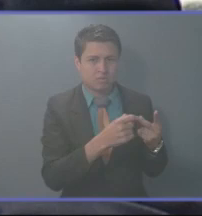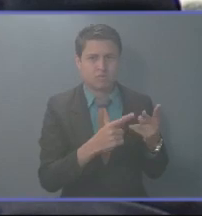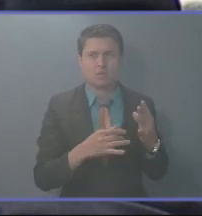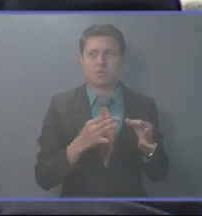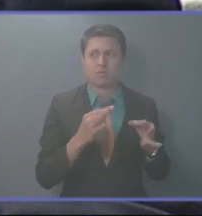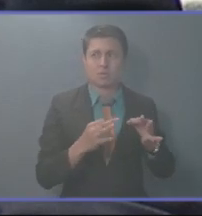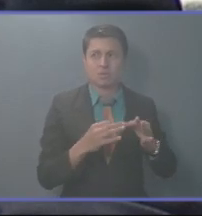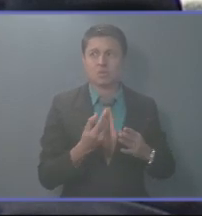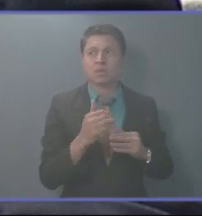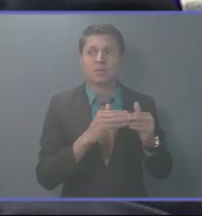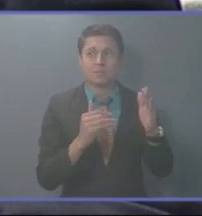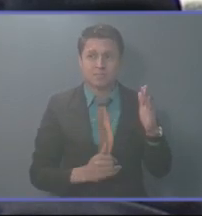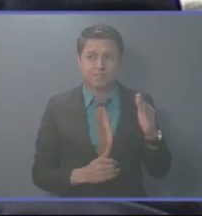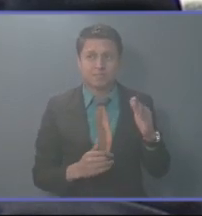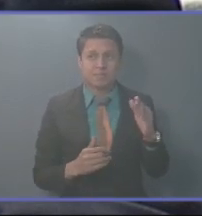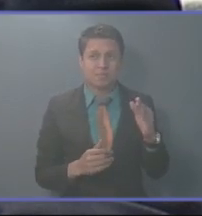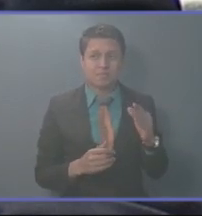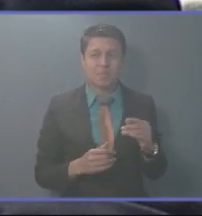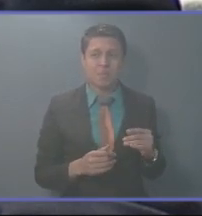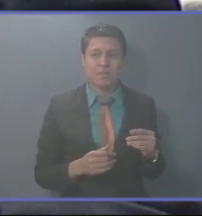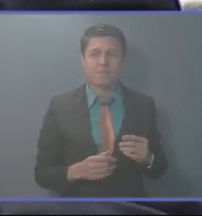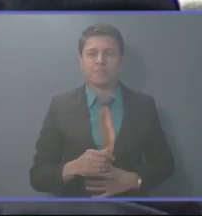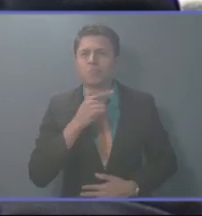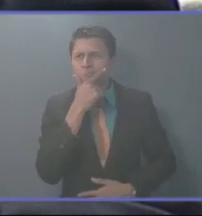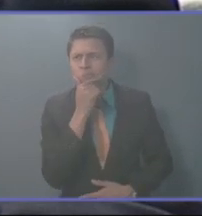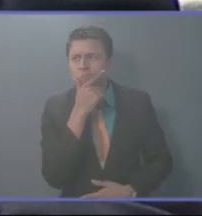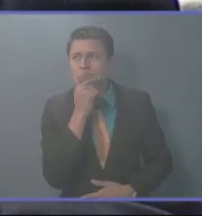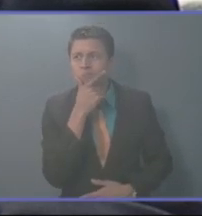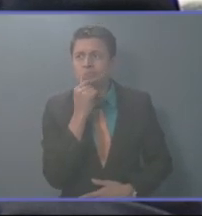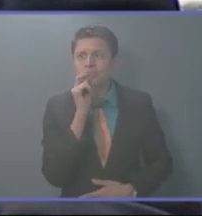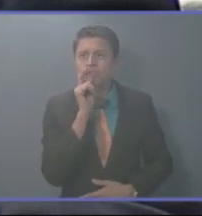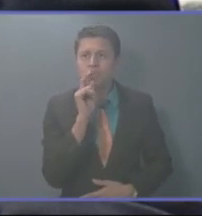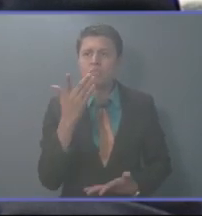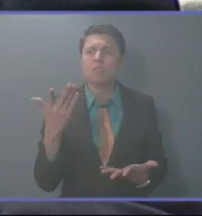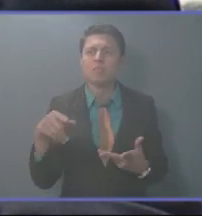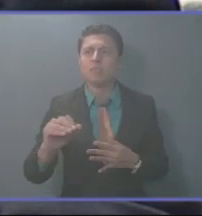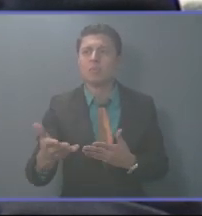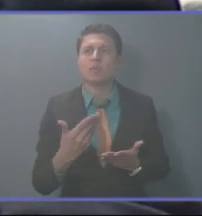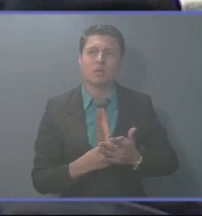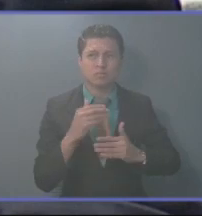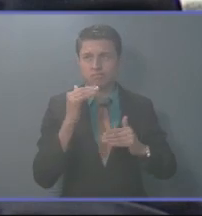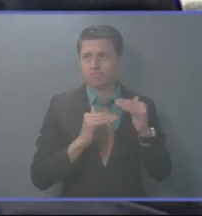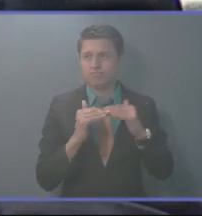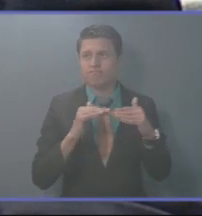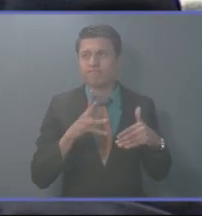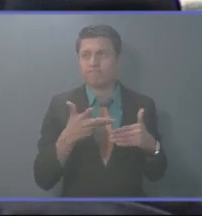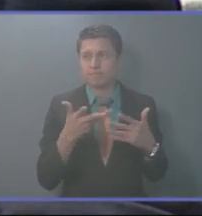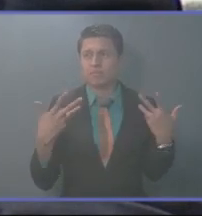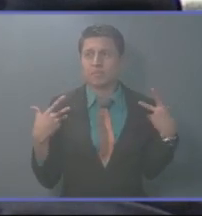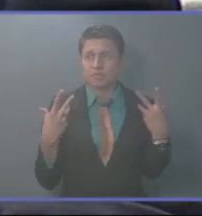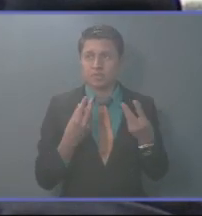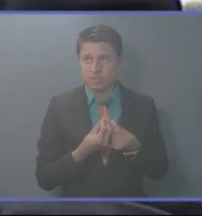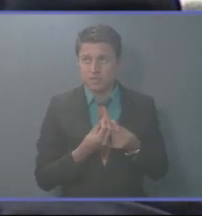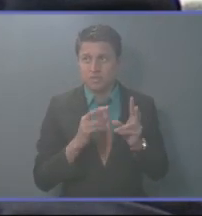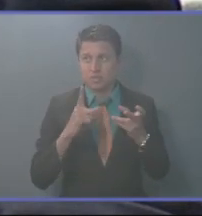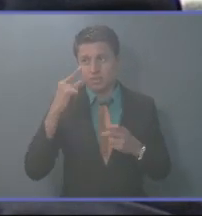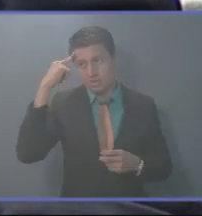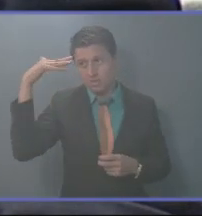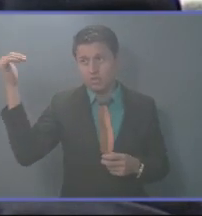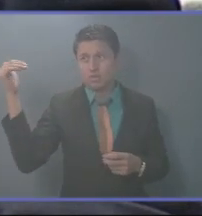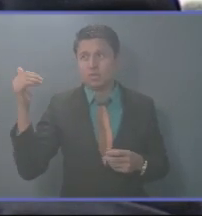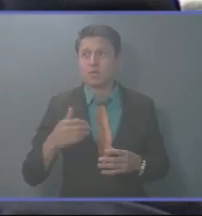amnistía disminuiría la incertidumbre y la consiguiente inestabilidad social y política que